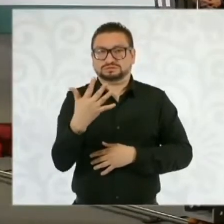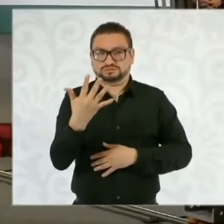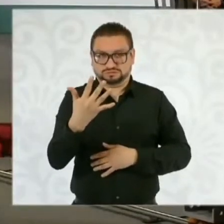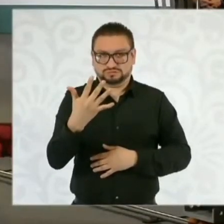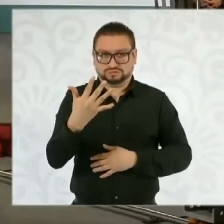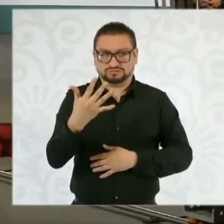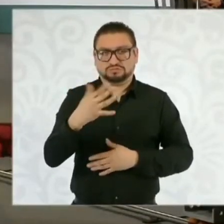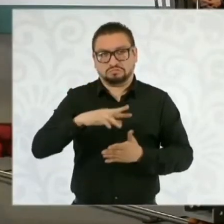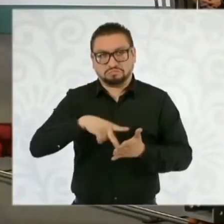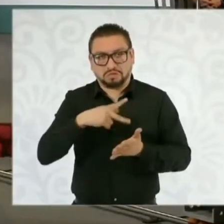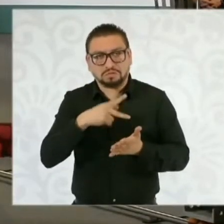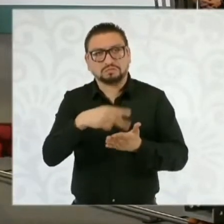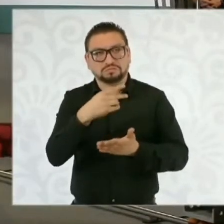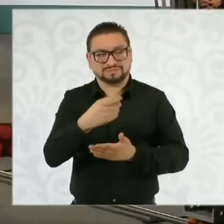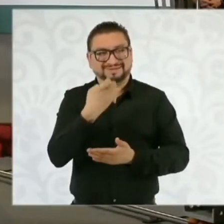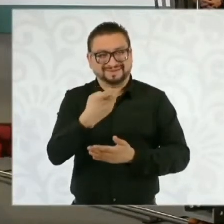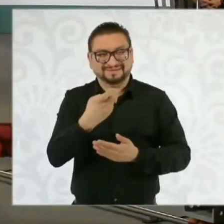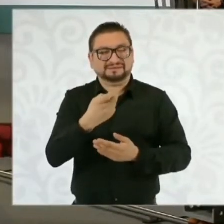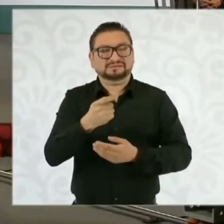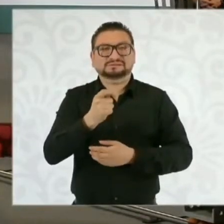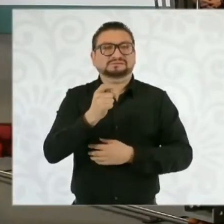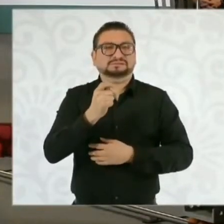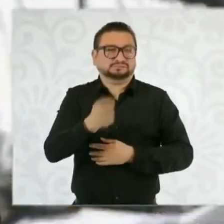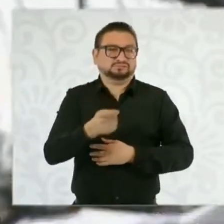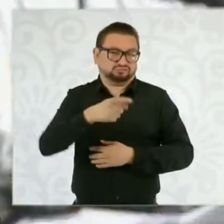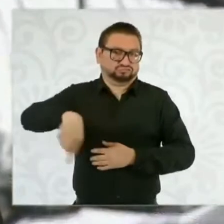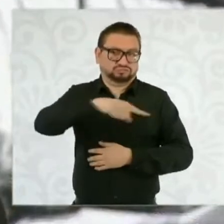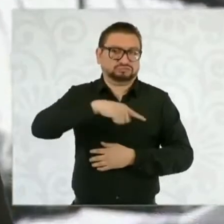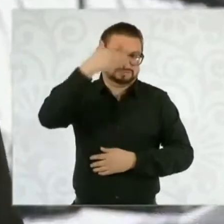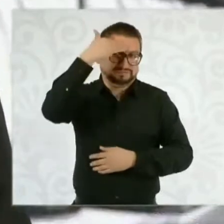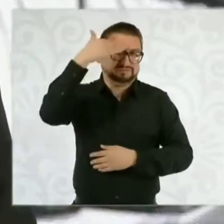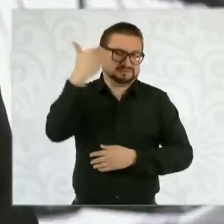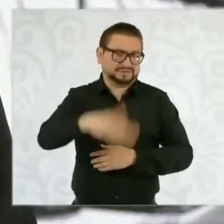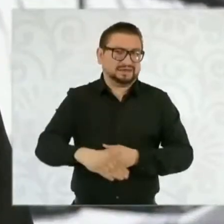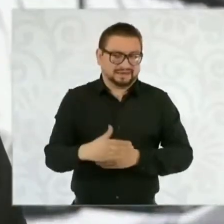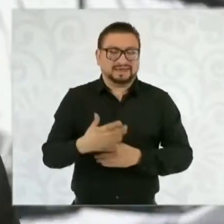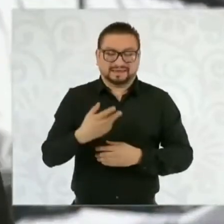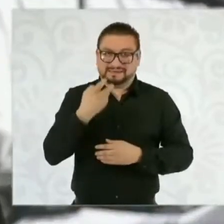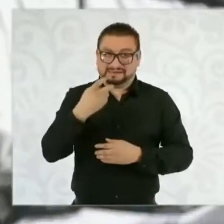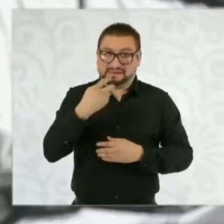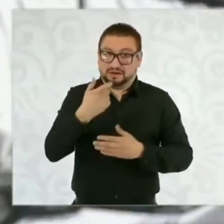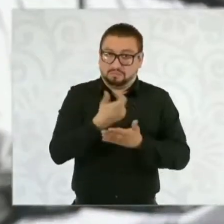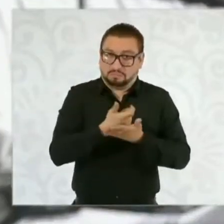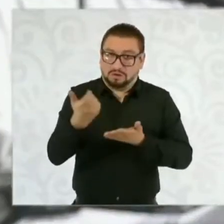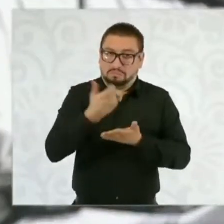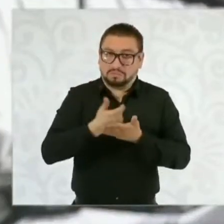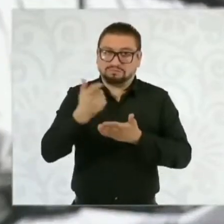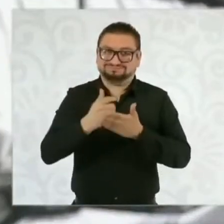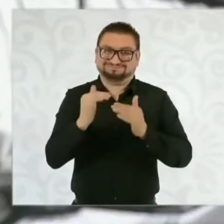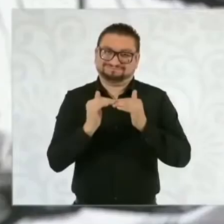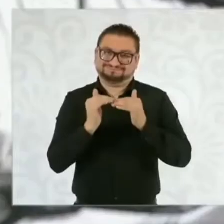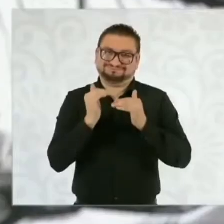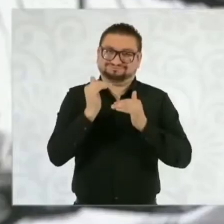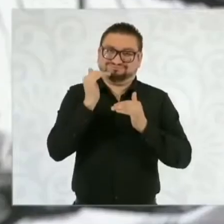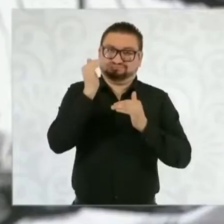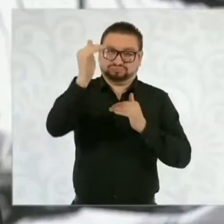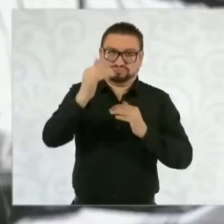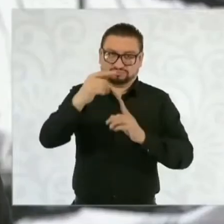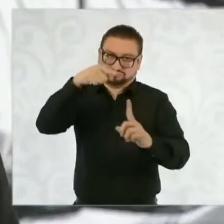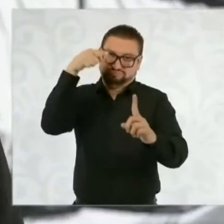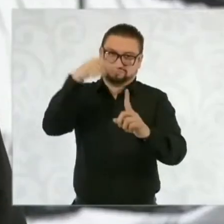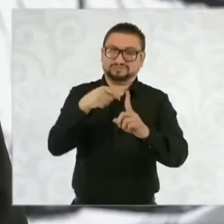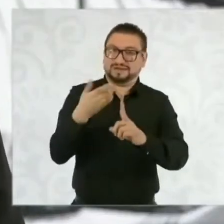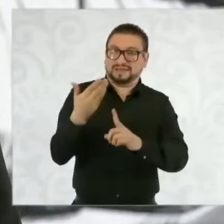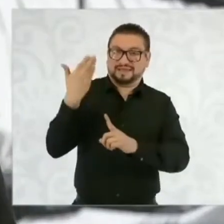1.85 veces. Esto, pues bueno, como saben, es parte de los incrementos que tienen como objetivo, como ya lo mencioné